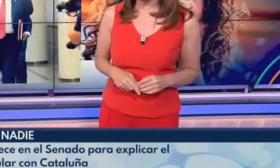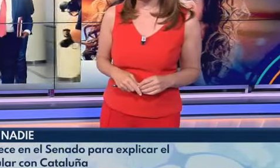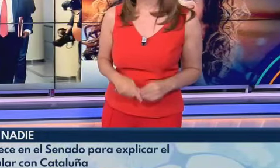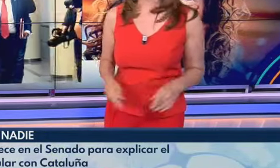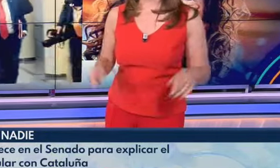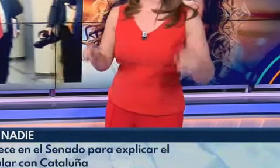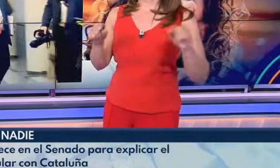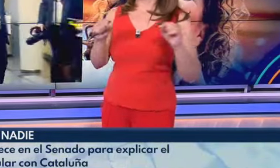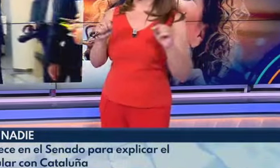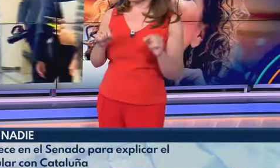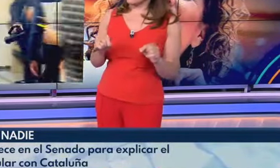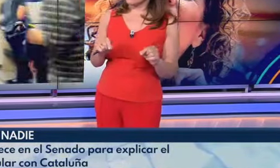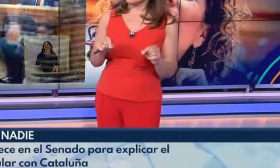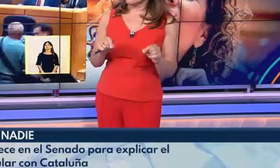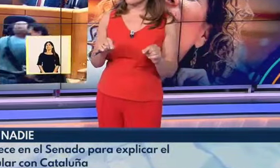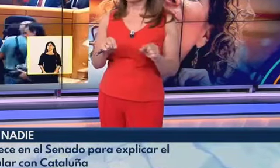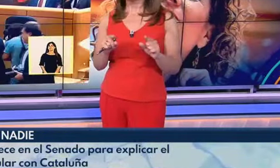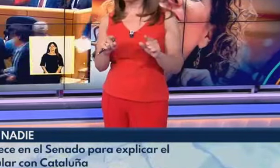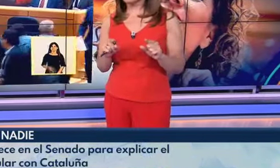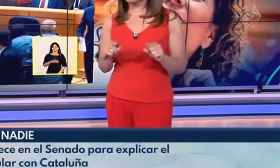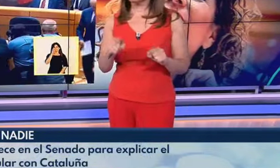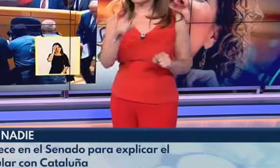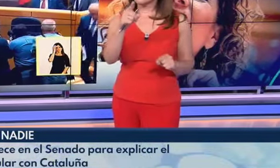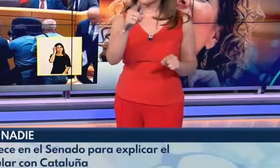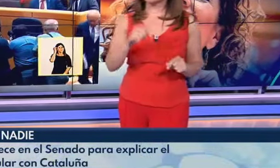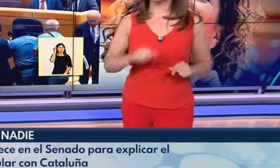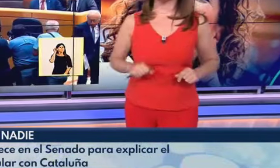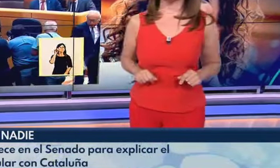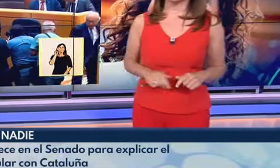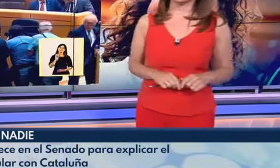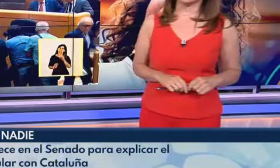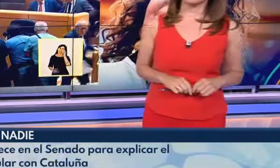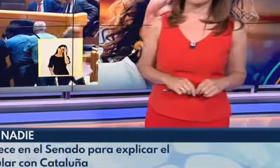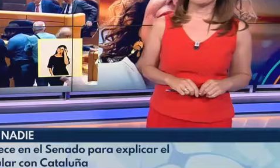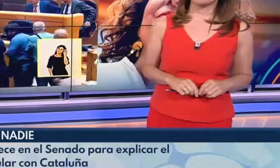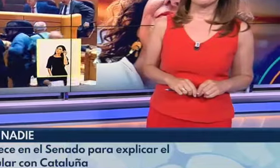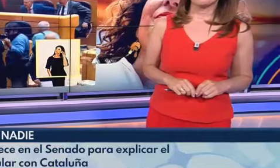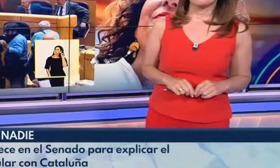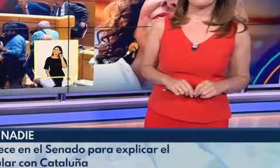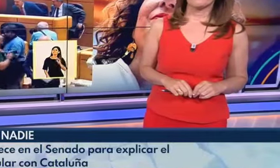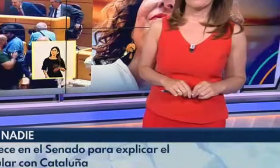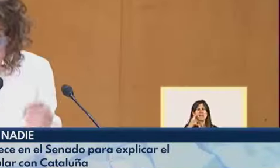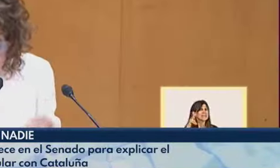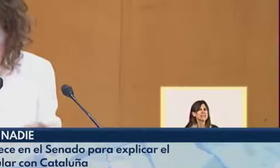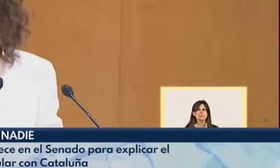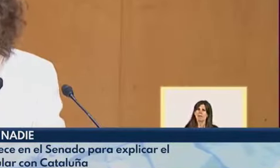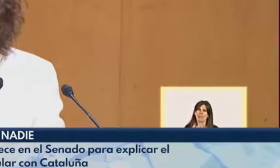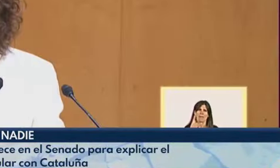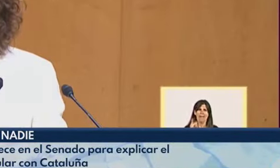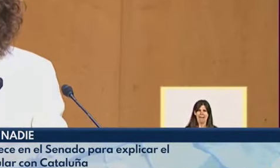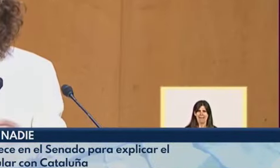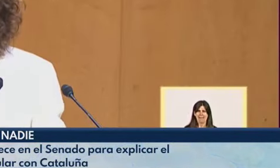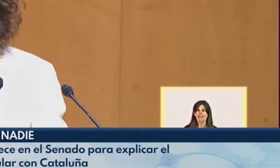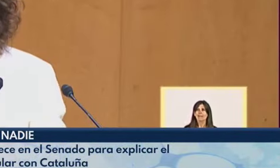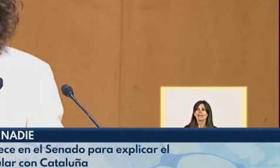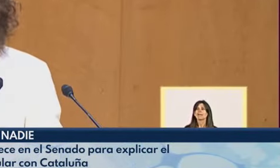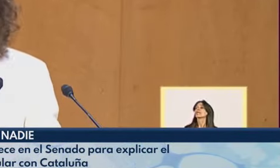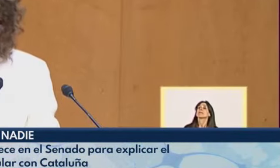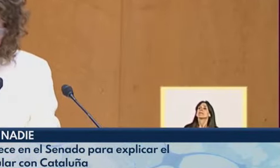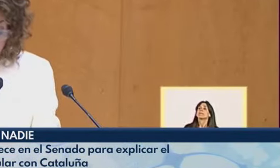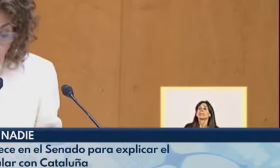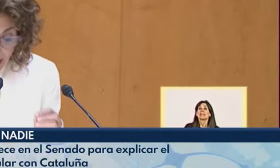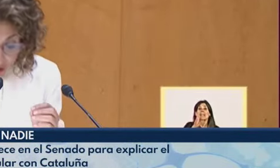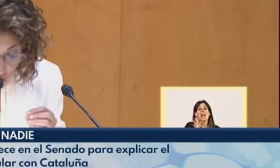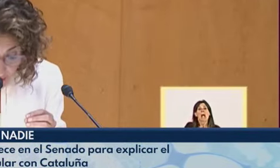Jesús Montero? Pues solidaridad, sí, pero con condiciones. Que la Generalitat debe